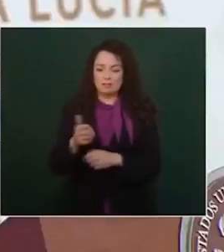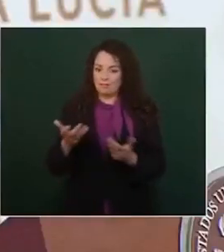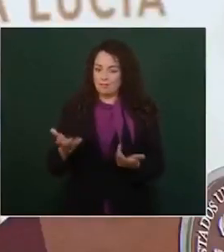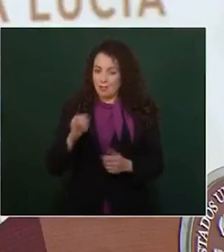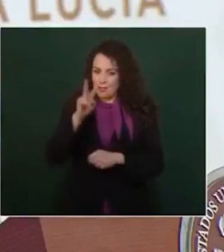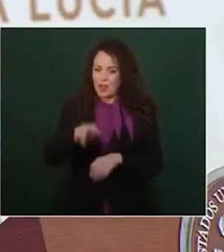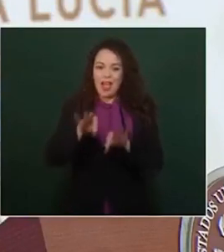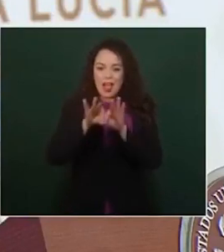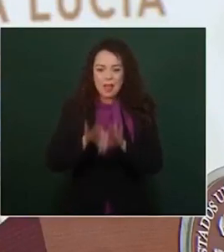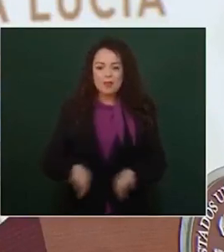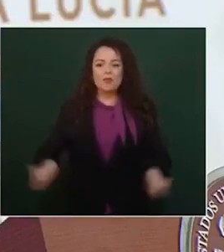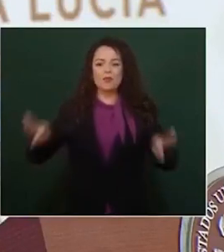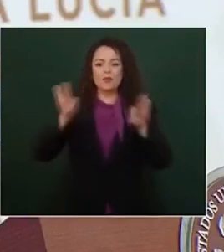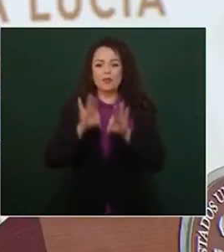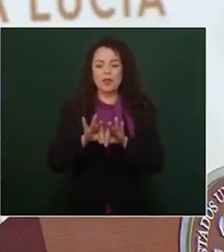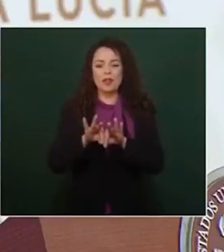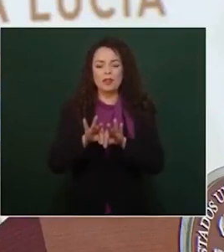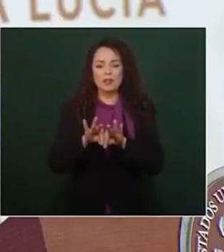estar